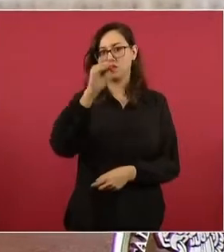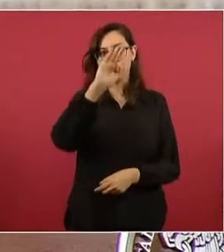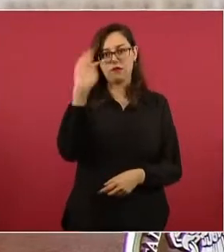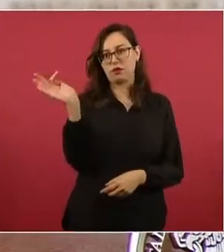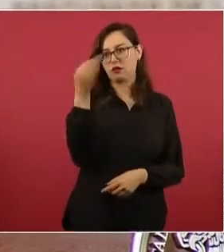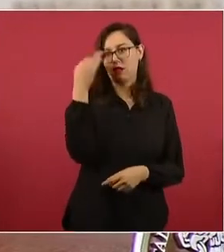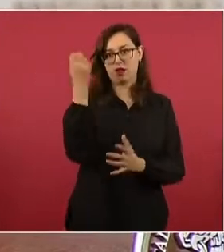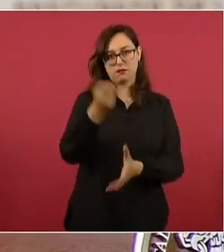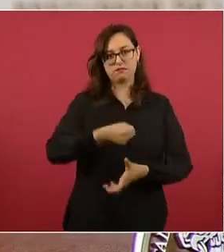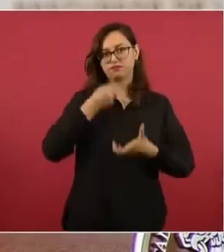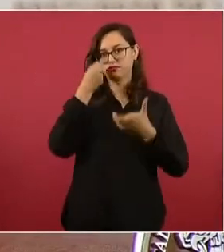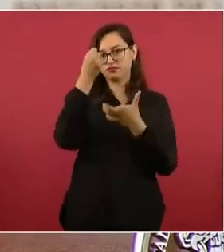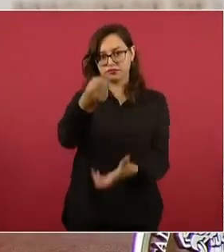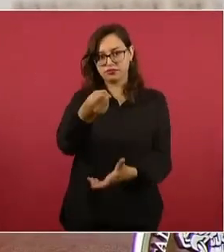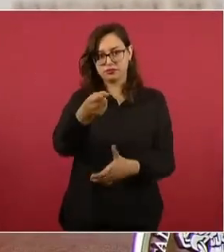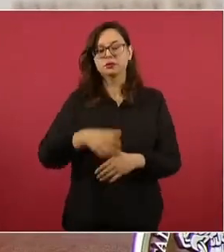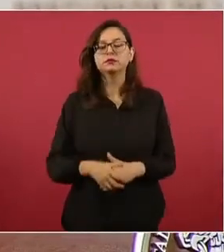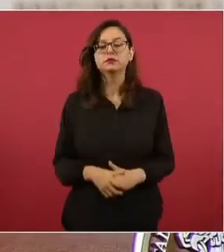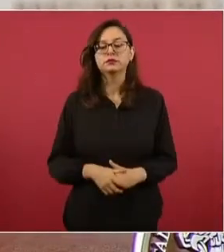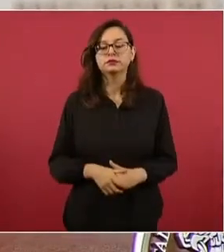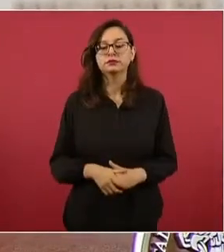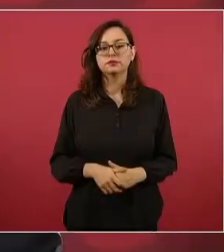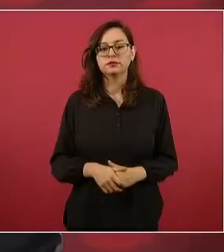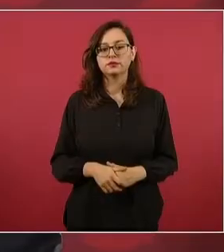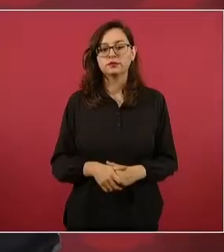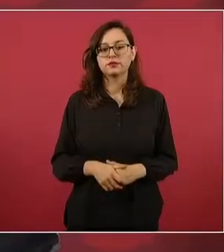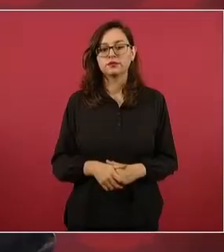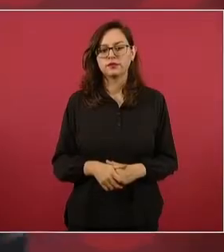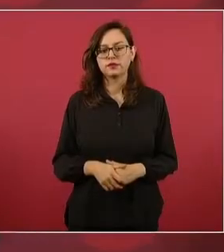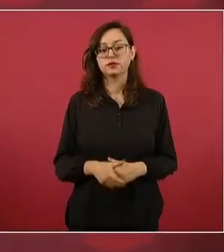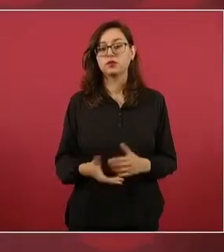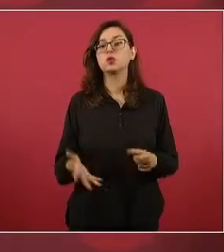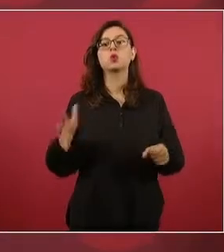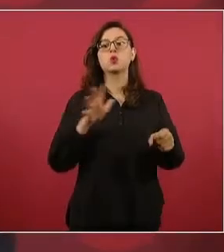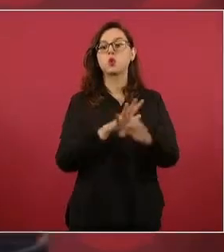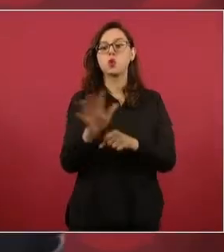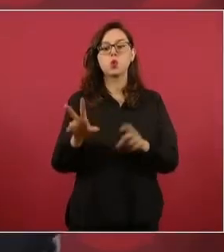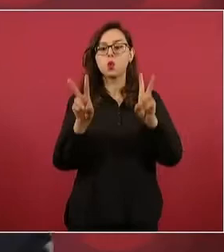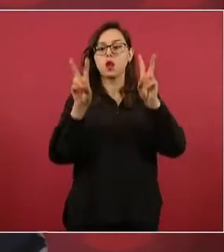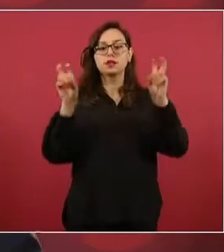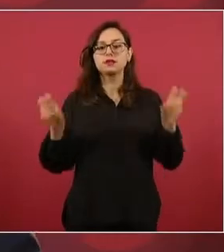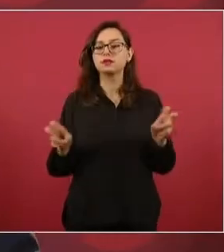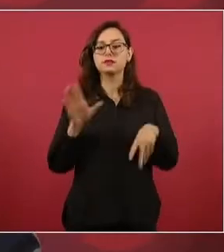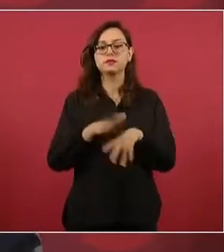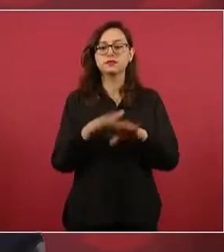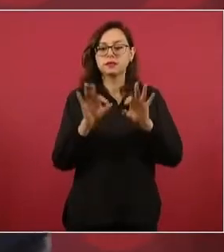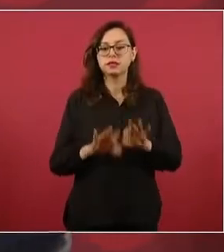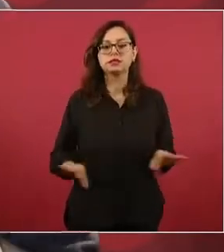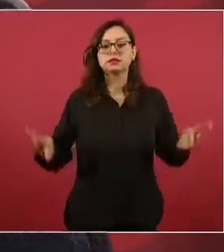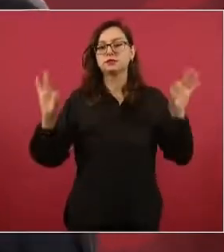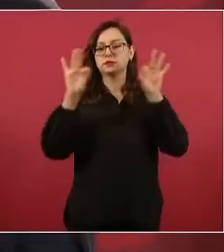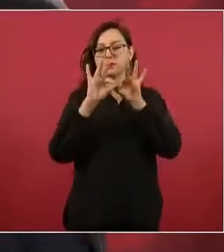¿Cuáles son los temas principales?